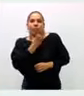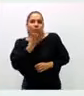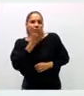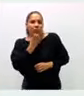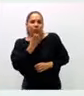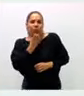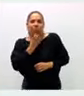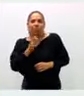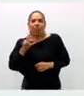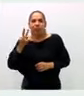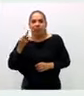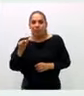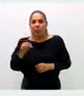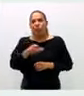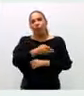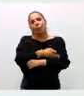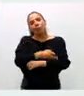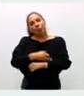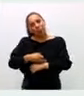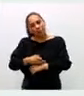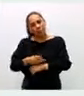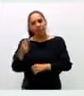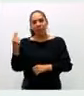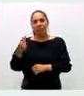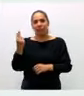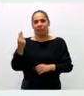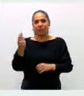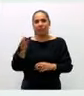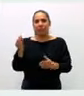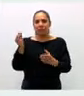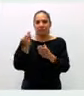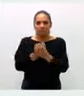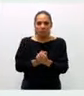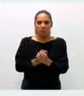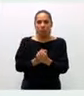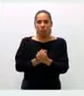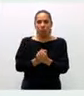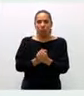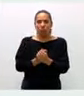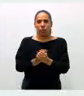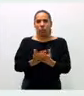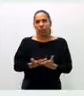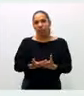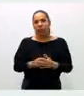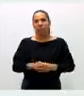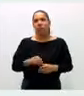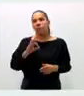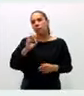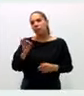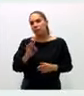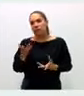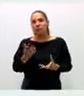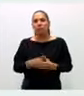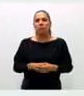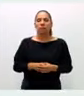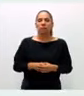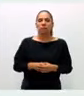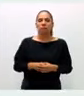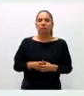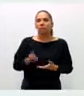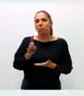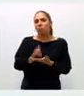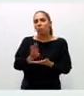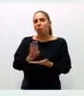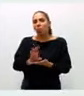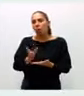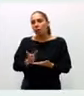tiene déficit de atención con hiperactividad, llévalo a una consulta psiquiátrica y a ver cómo